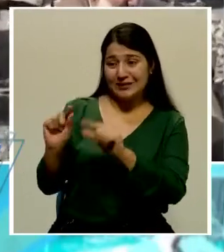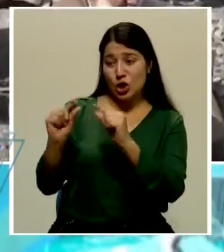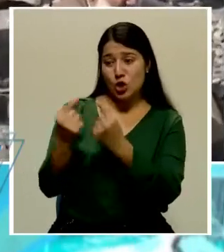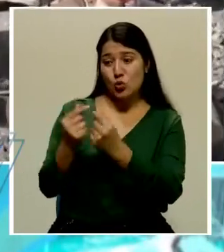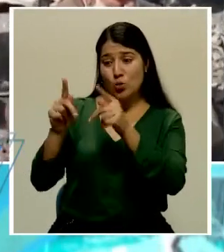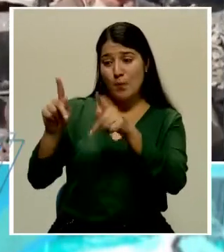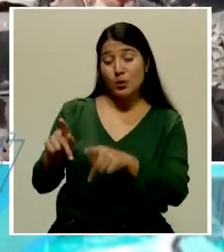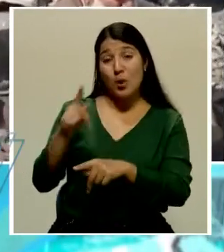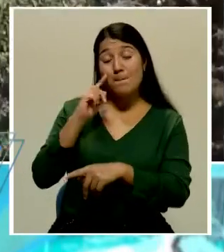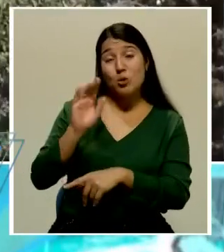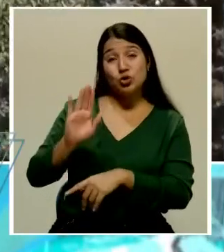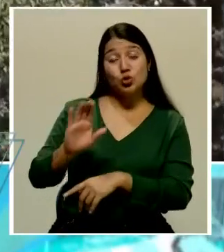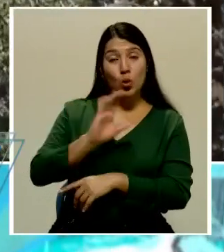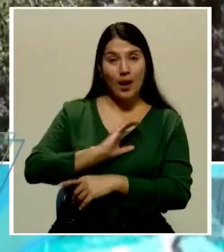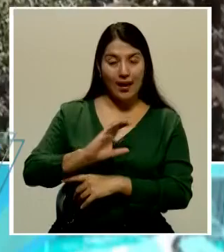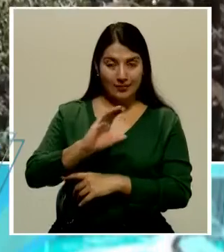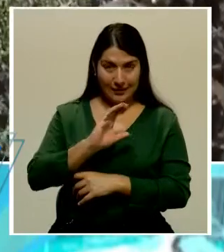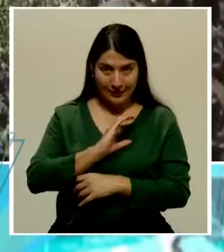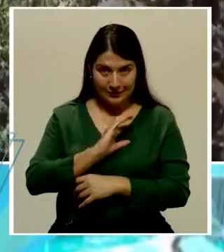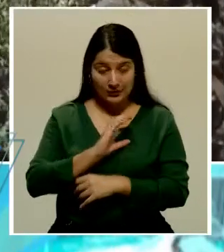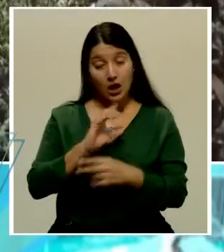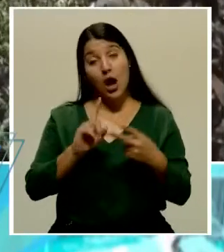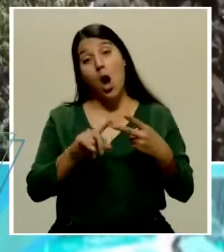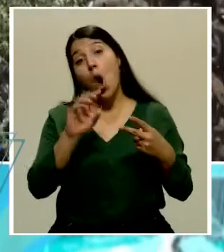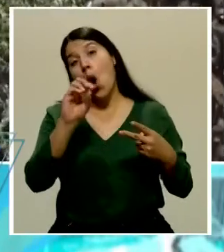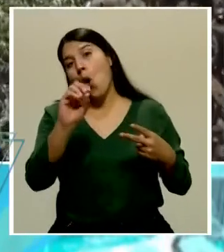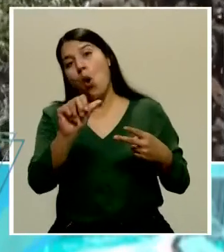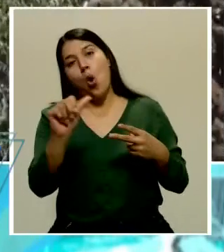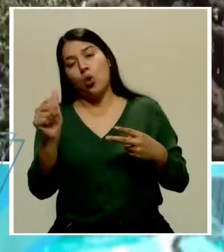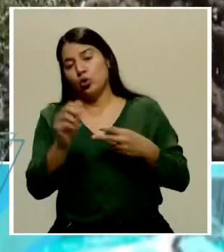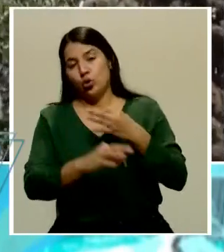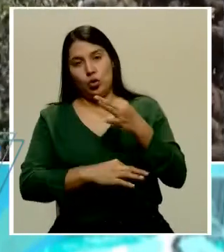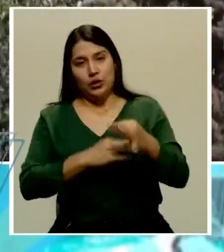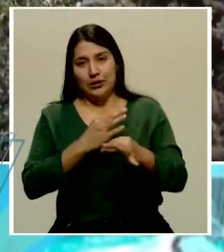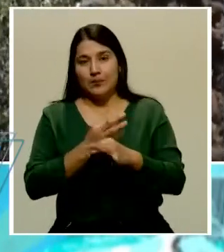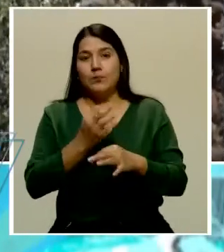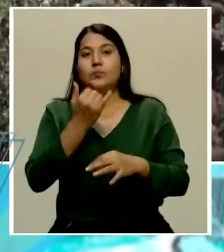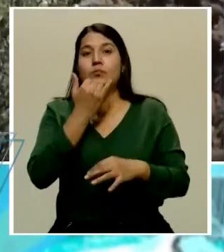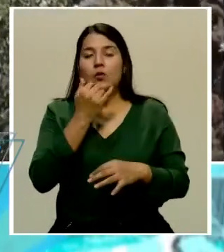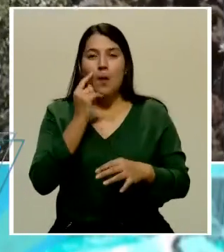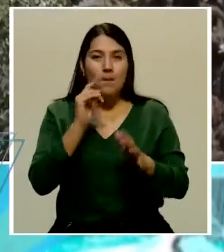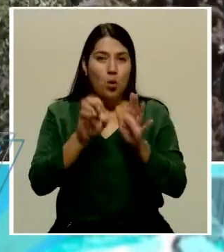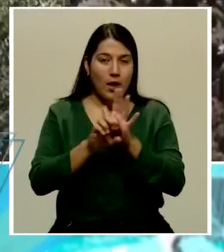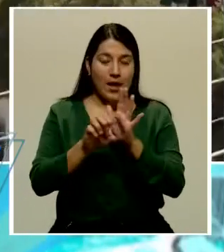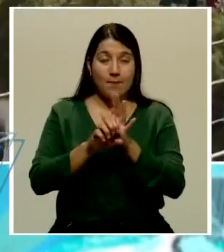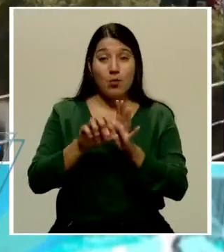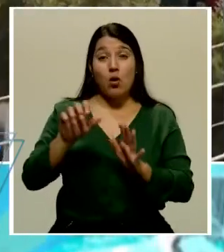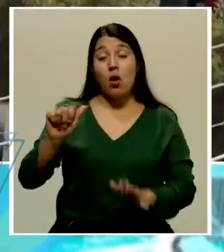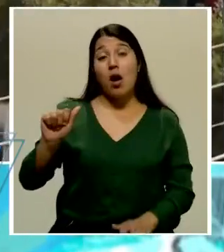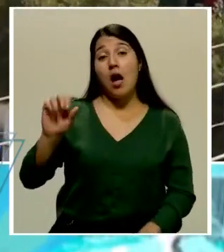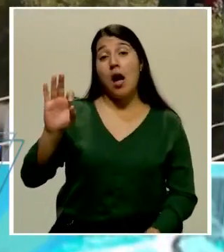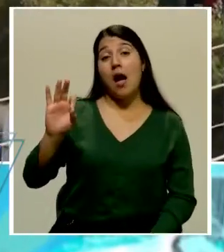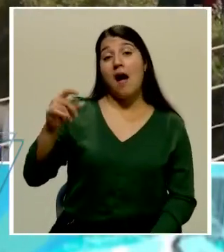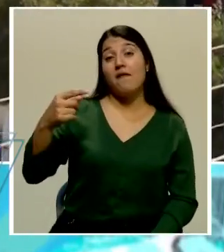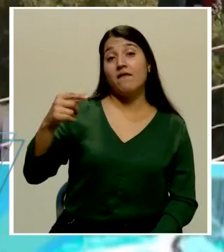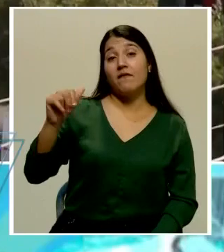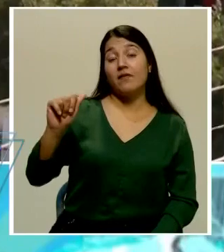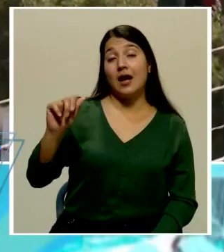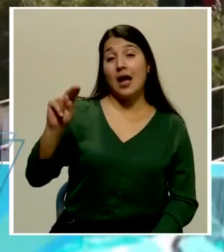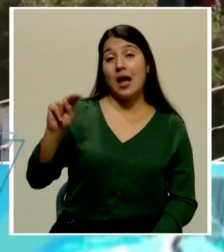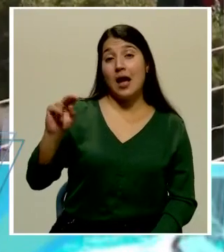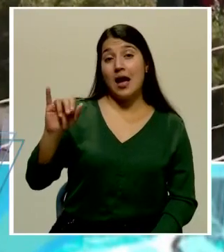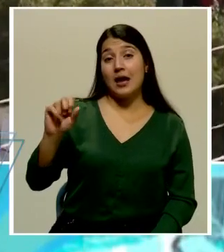sus características. U otro tipo de crímenes, en el caso de Afganistán, el